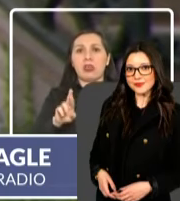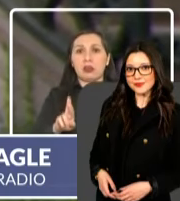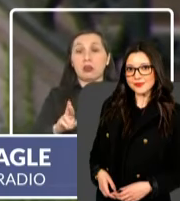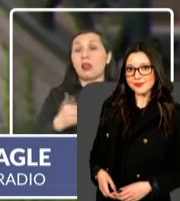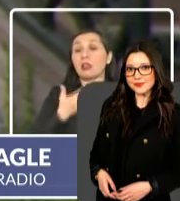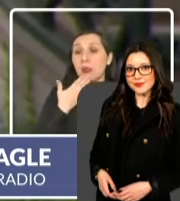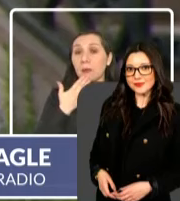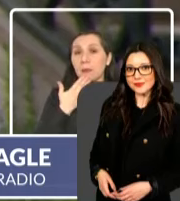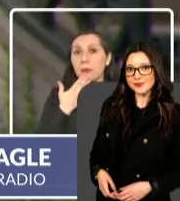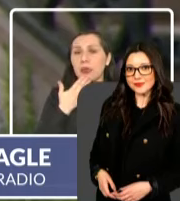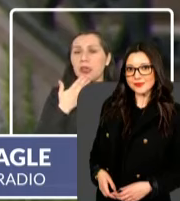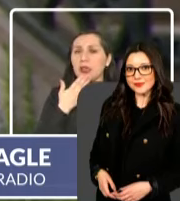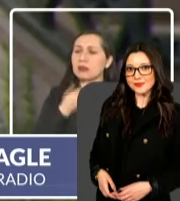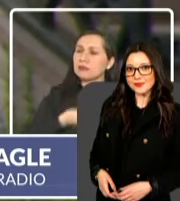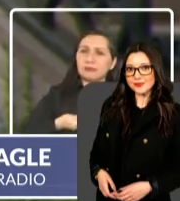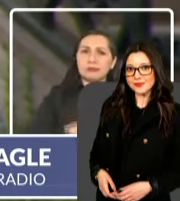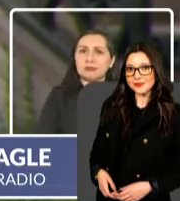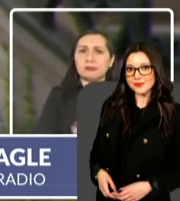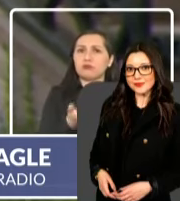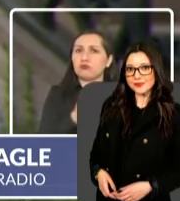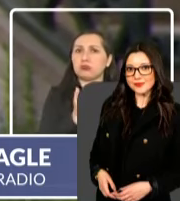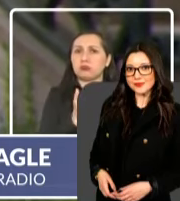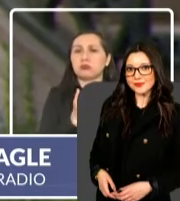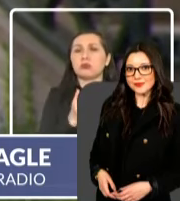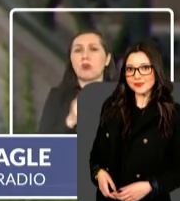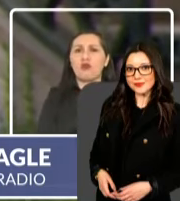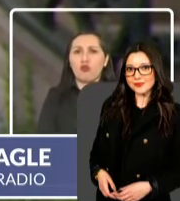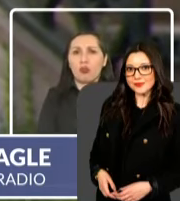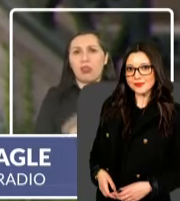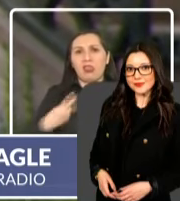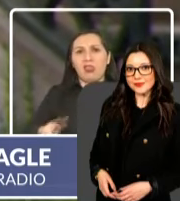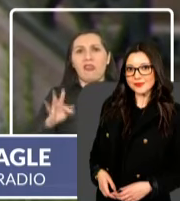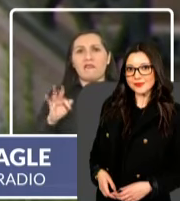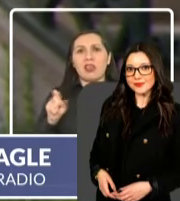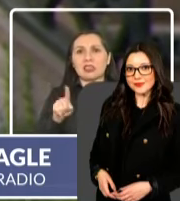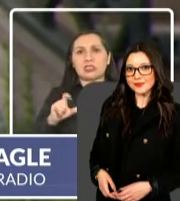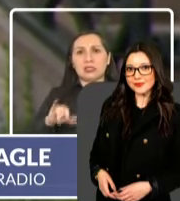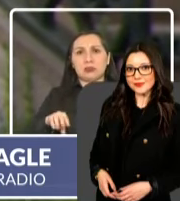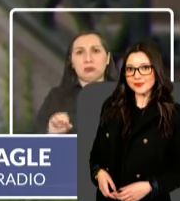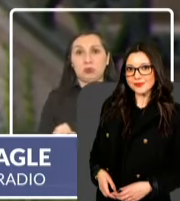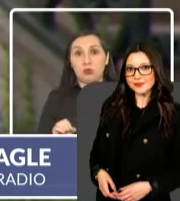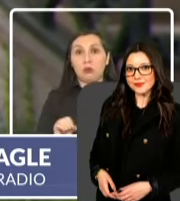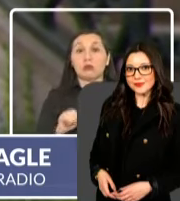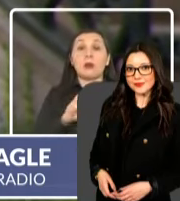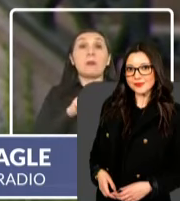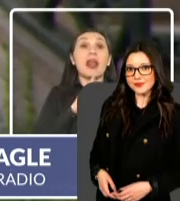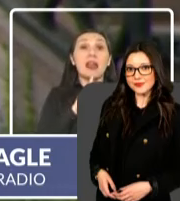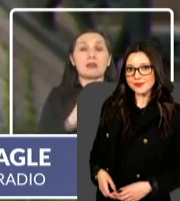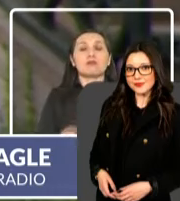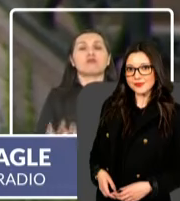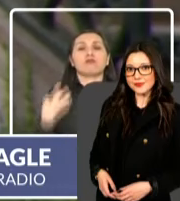desaparecidos, parlamentarios, también autoridades de gobierno. Son las palabras del mandatario,